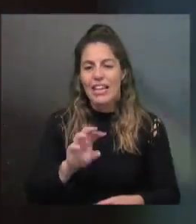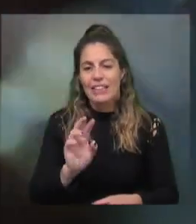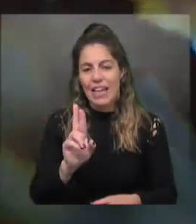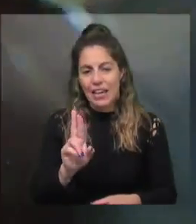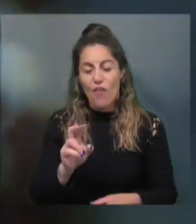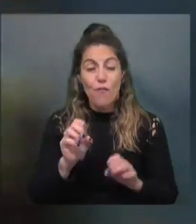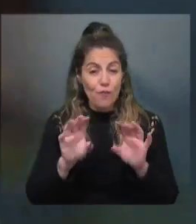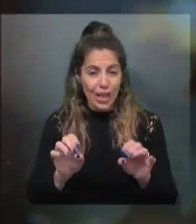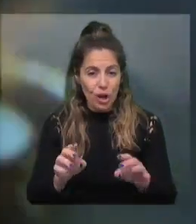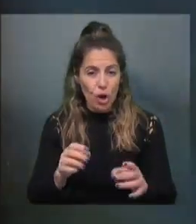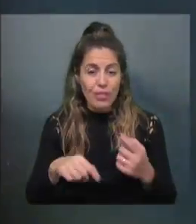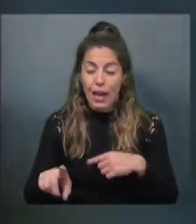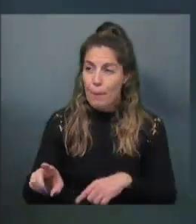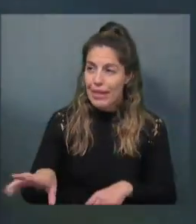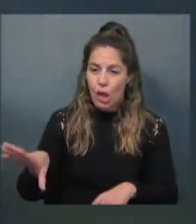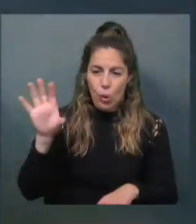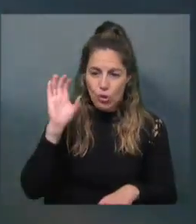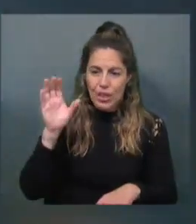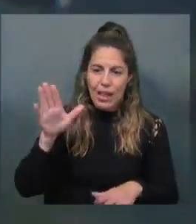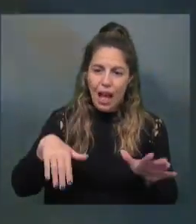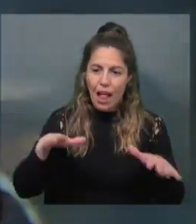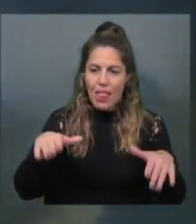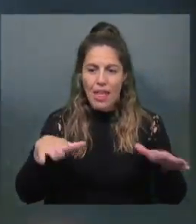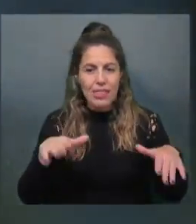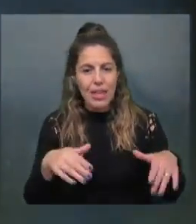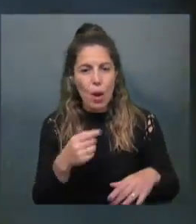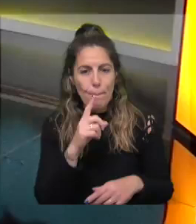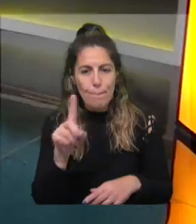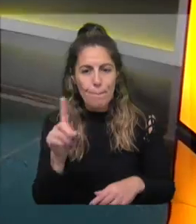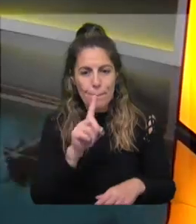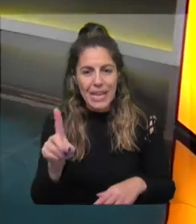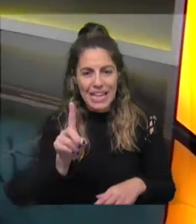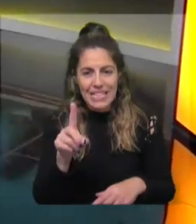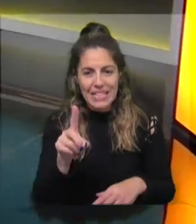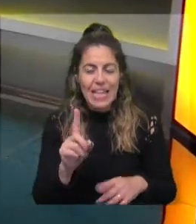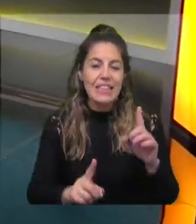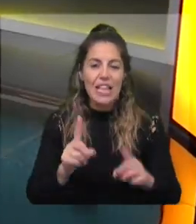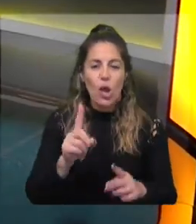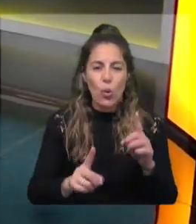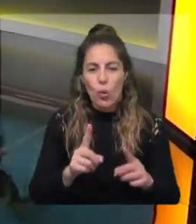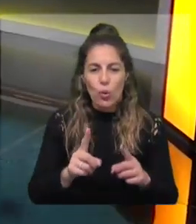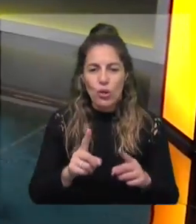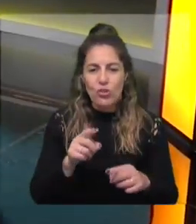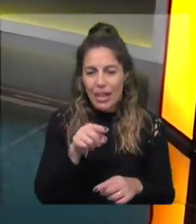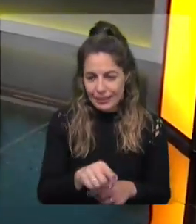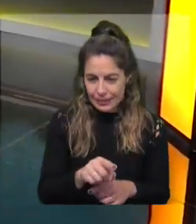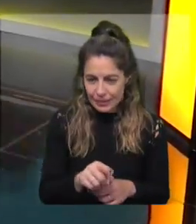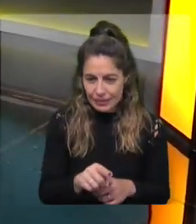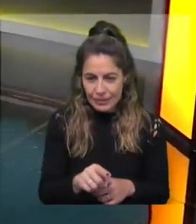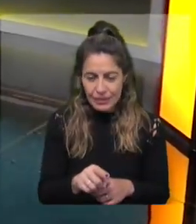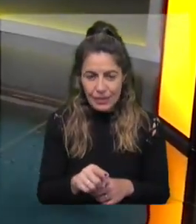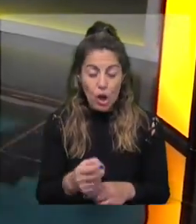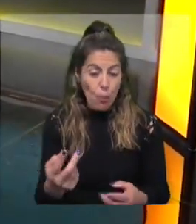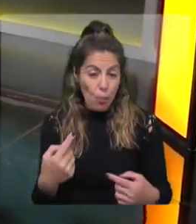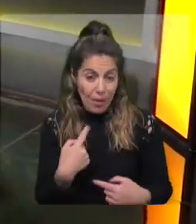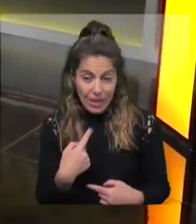fresco, hasta que de repente sentí el aleteo de cientos, de miles de zánganos y de algunas reinas y volé hacia allí. Así como me